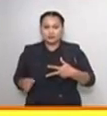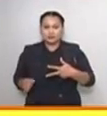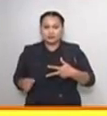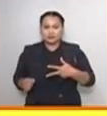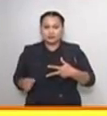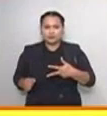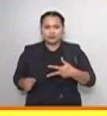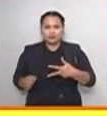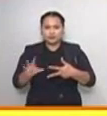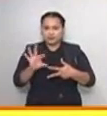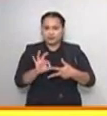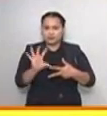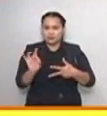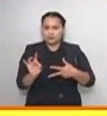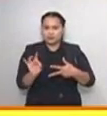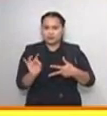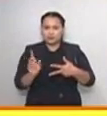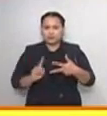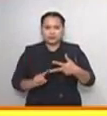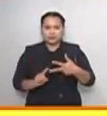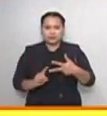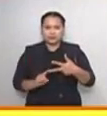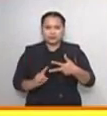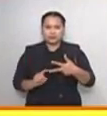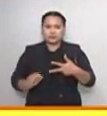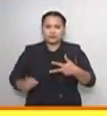Es el 98, tercer y decisivo número.